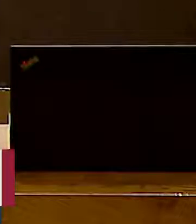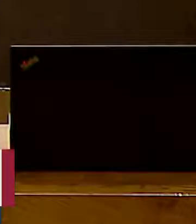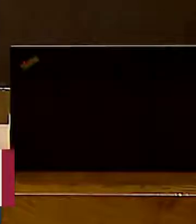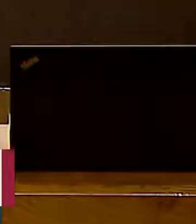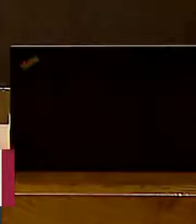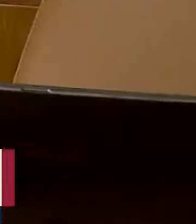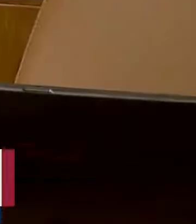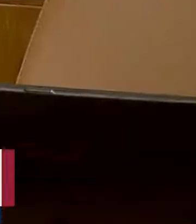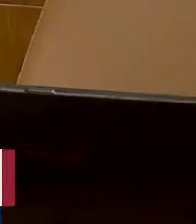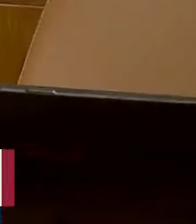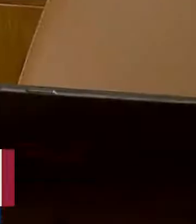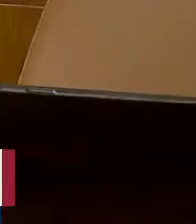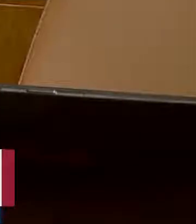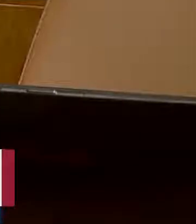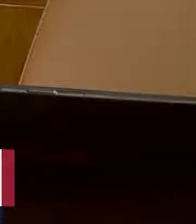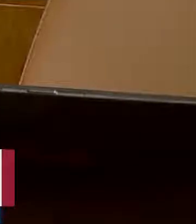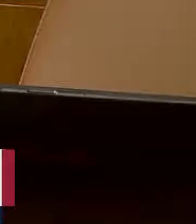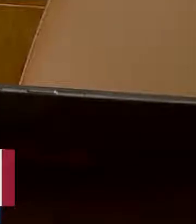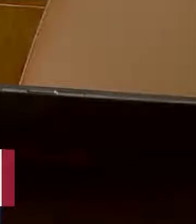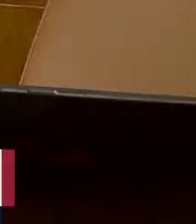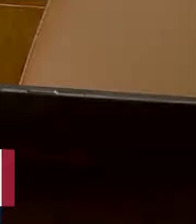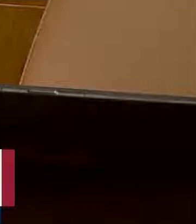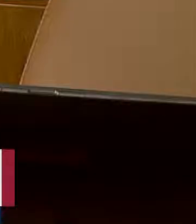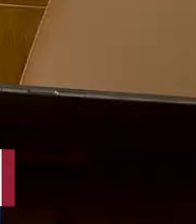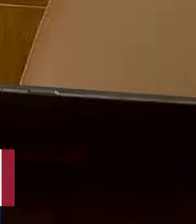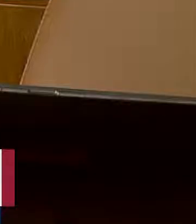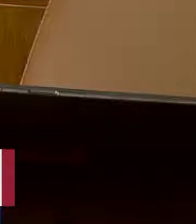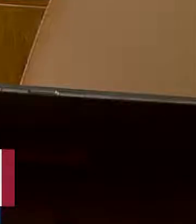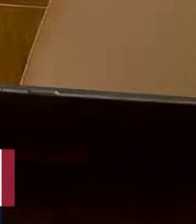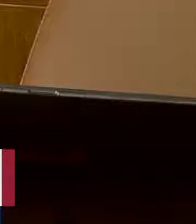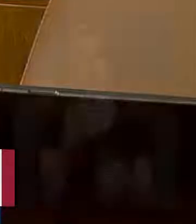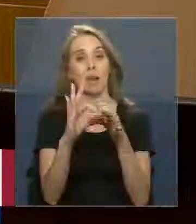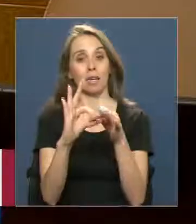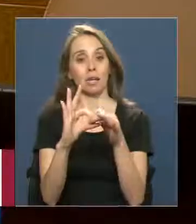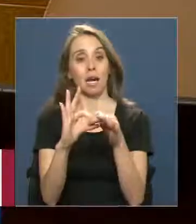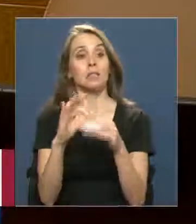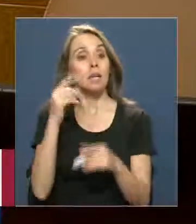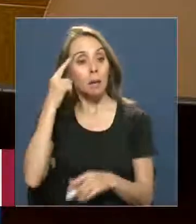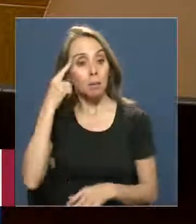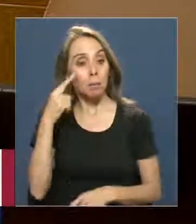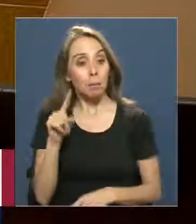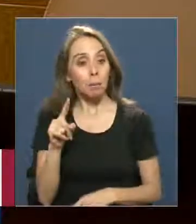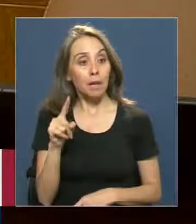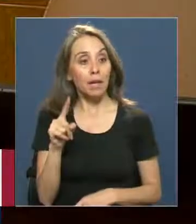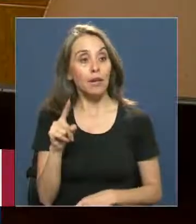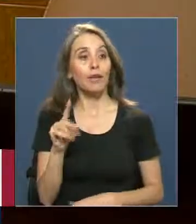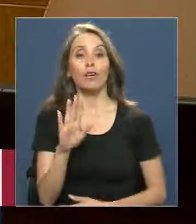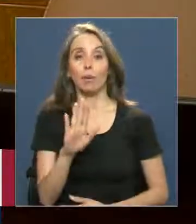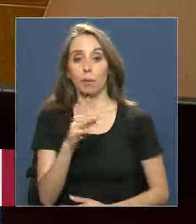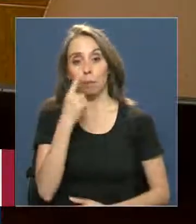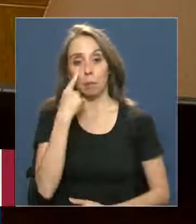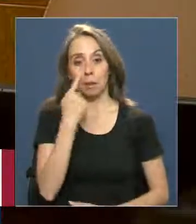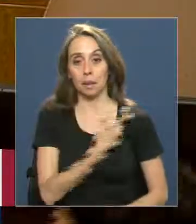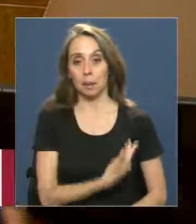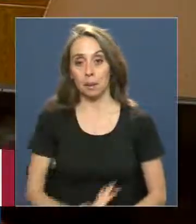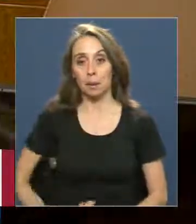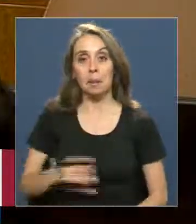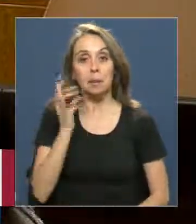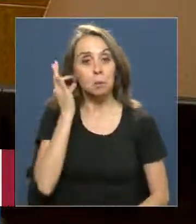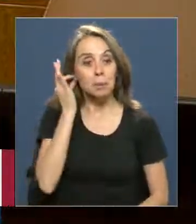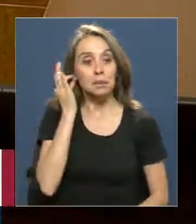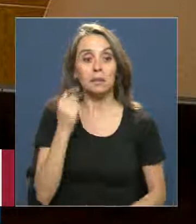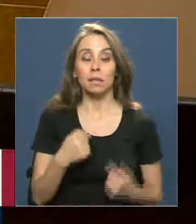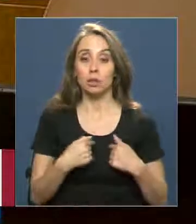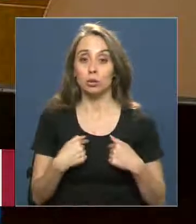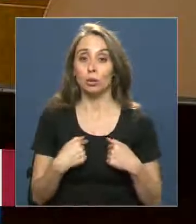Gracias. Bueno, en realidad no debería darle las gracias, pero bueno. No, mire, Presidenta, si lo que